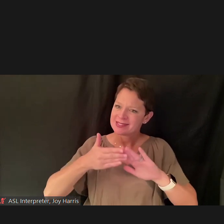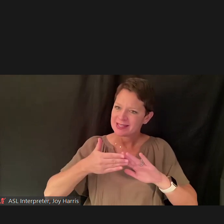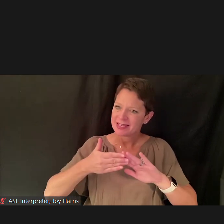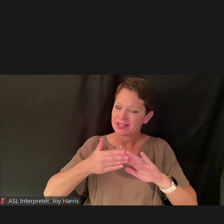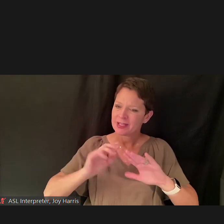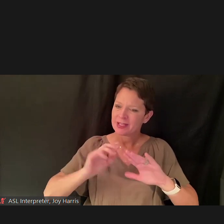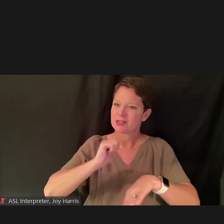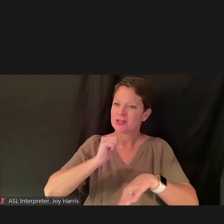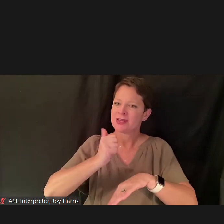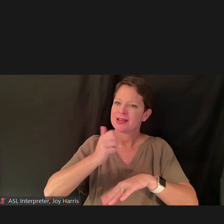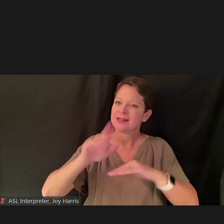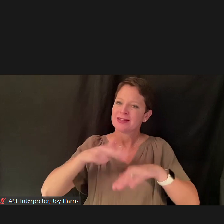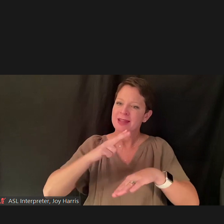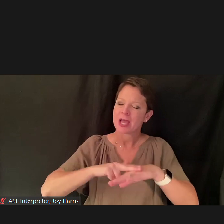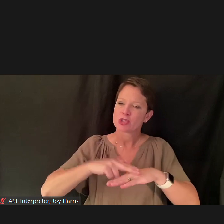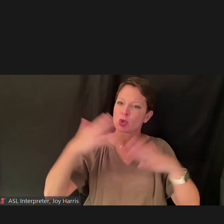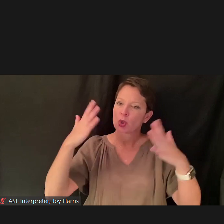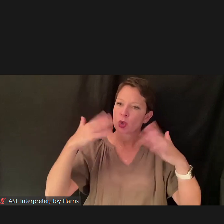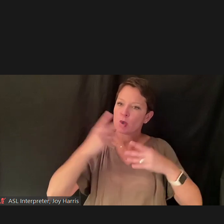El calor urbano